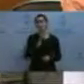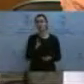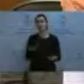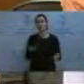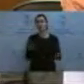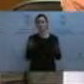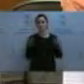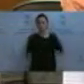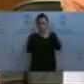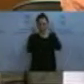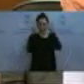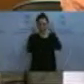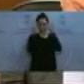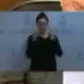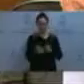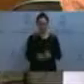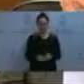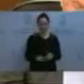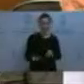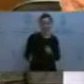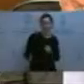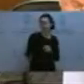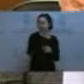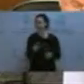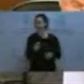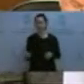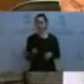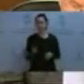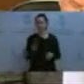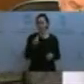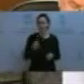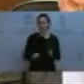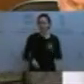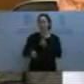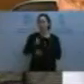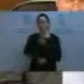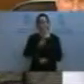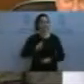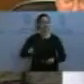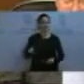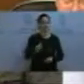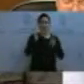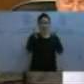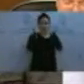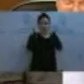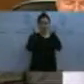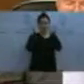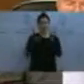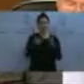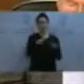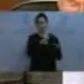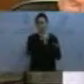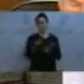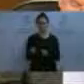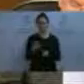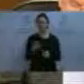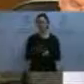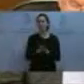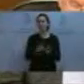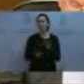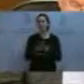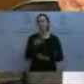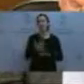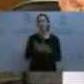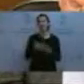Humo. Humo, y no precisamente el de la contaminación. Humo artificial que echan ustedes para confundir a